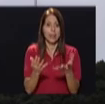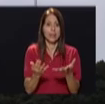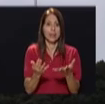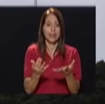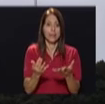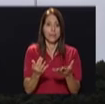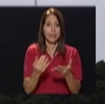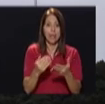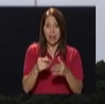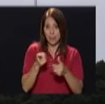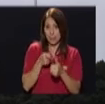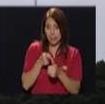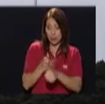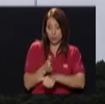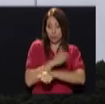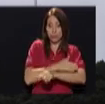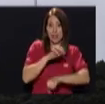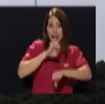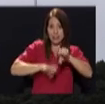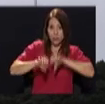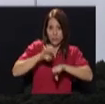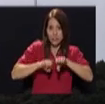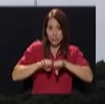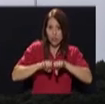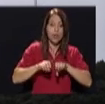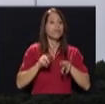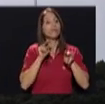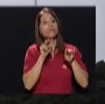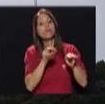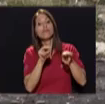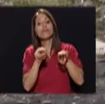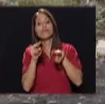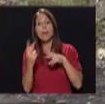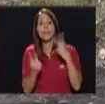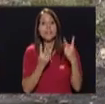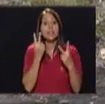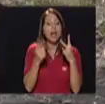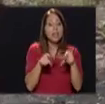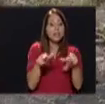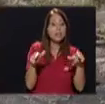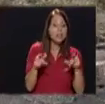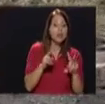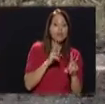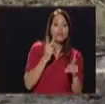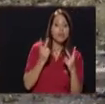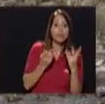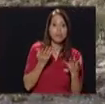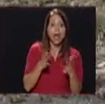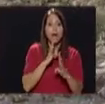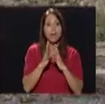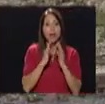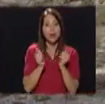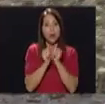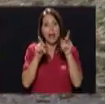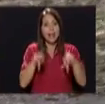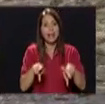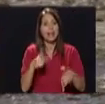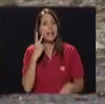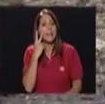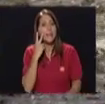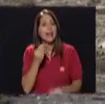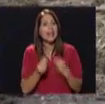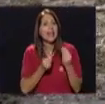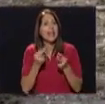algún grupo, ¿verdad? Para que los ayude con esto. Sí es muy importante hacer una evaluación previa, ¿verdad? Visitar el sitio, hablar